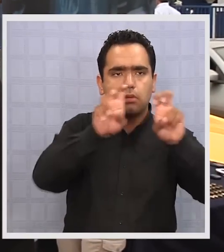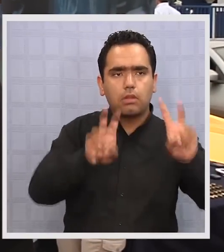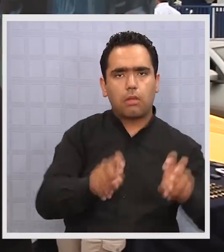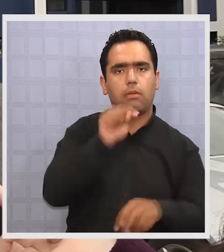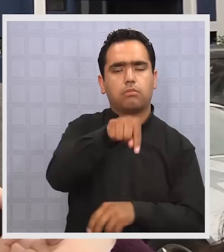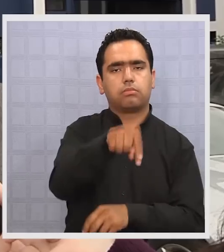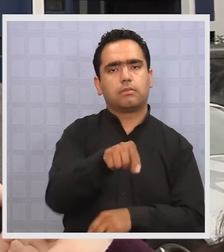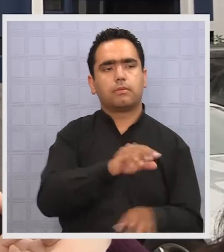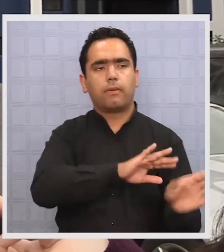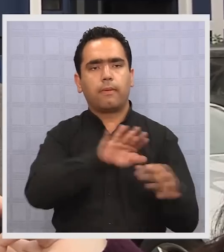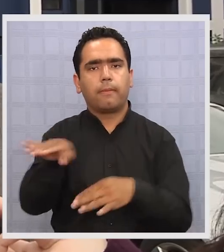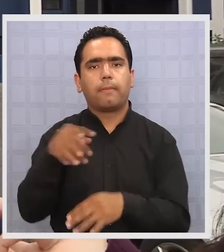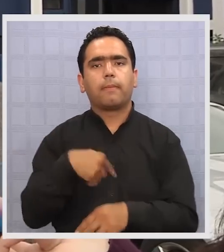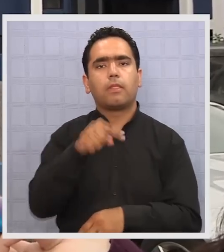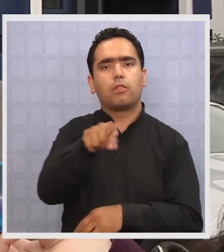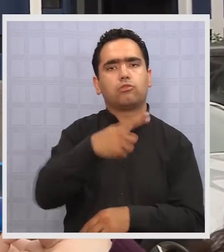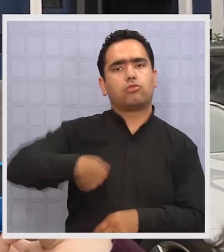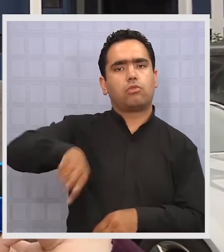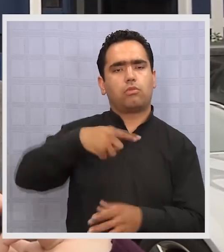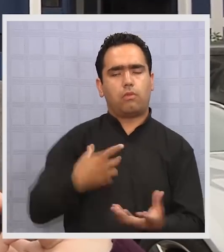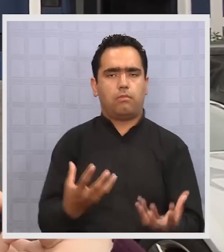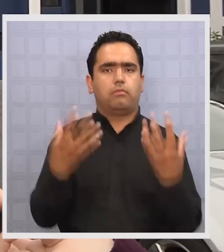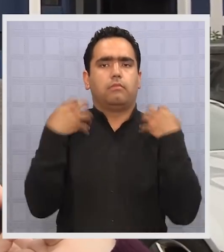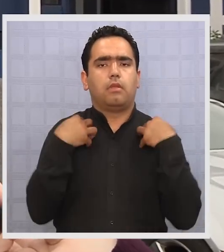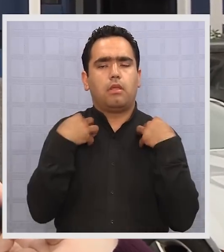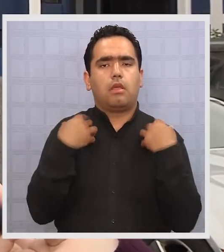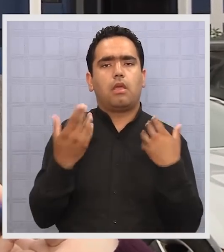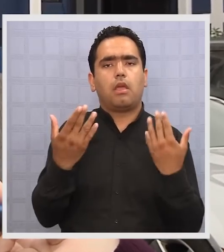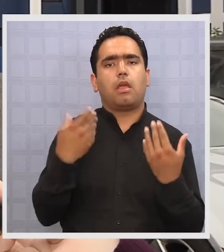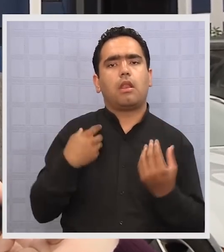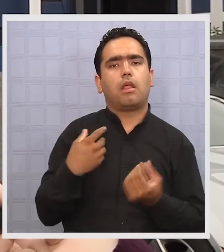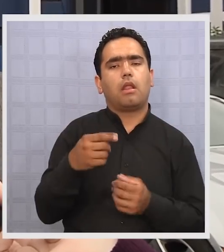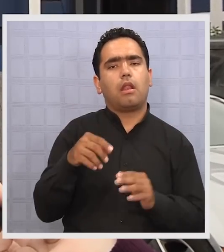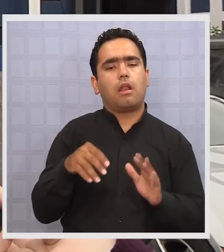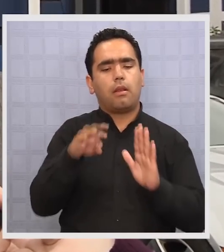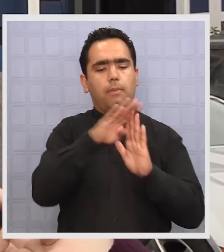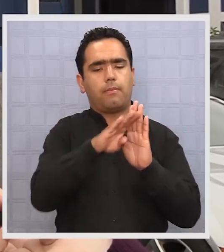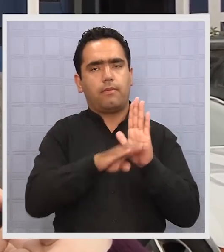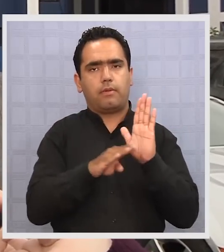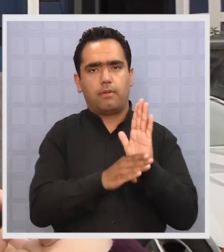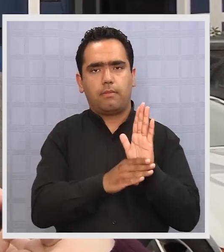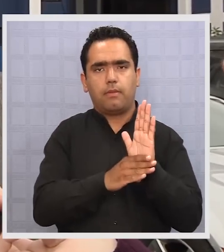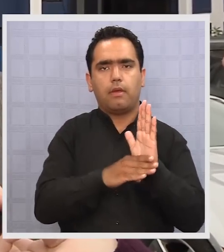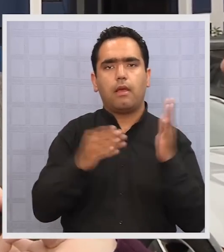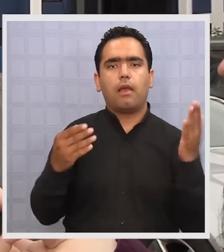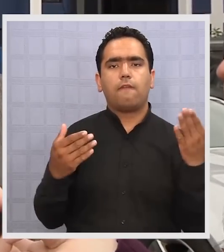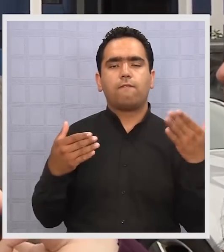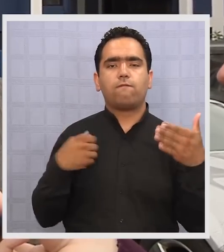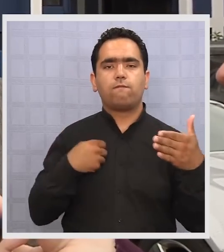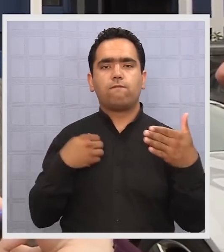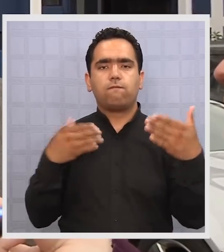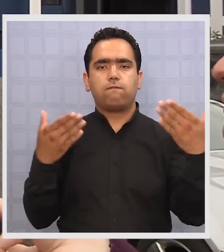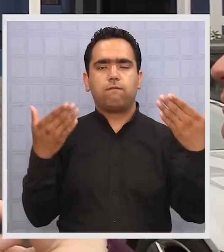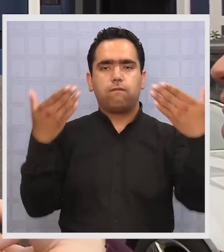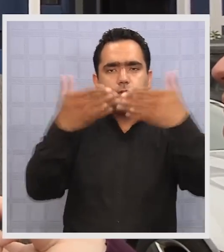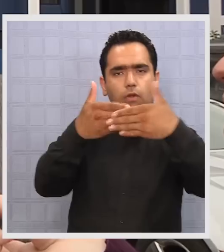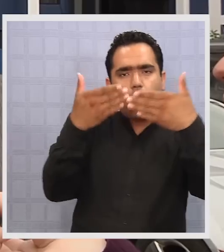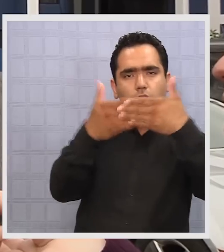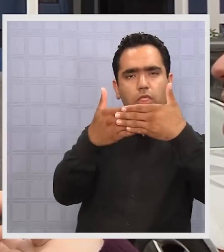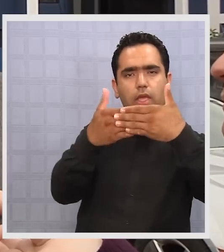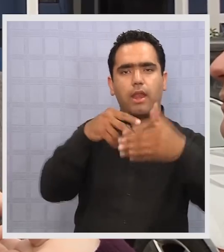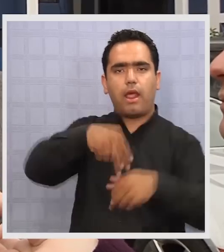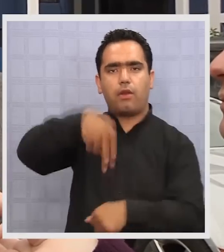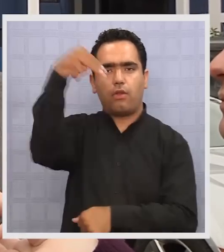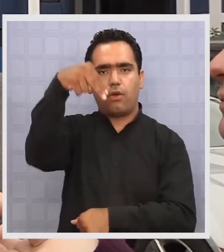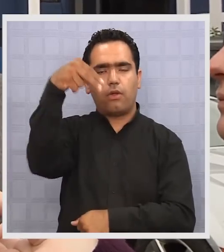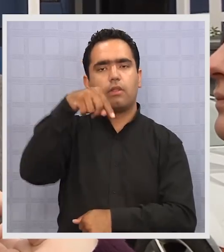hechos de esta naturaleza. Hemos tenido un compromiso fuerte con el Plan Frontera Norte. Esto se enmarca en el trabajo de inteligencia que hace la Brigada Antinarcótico y